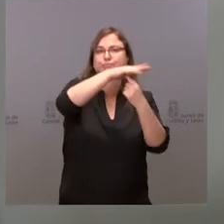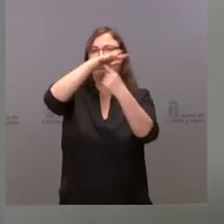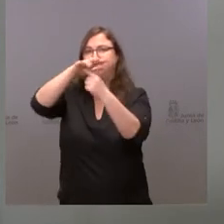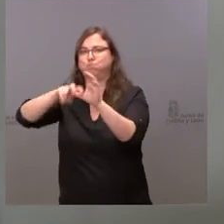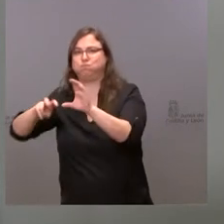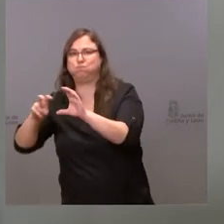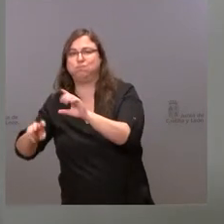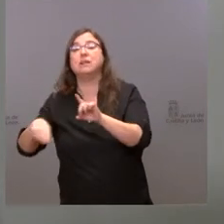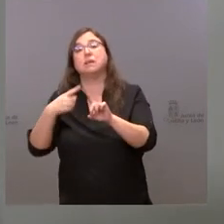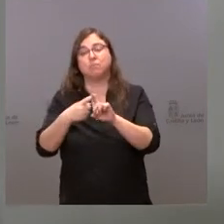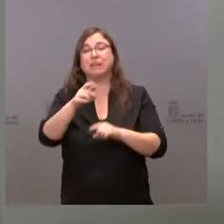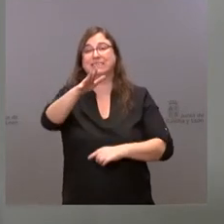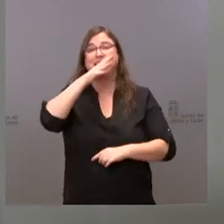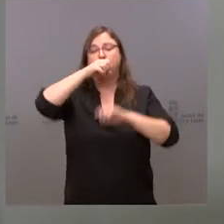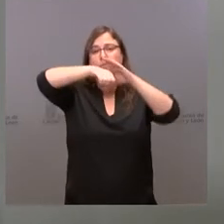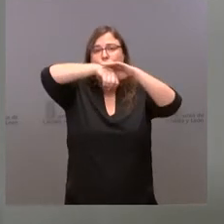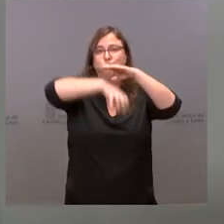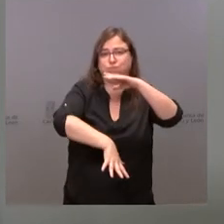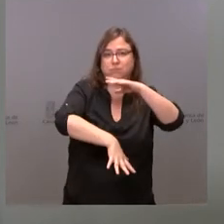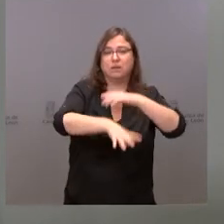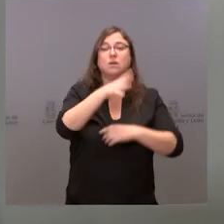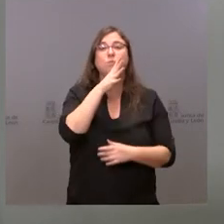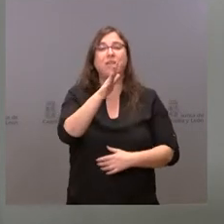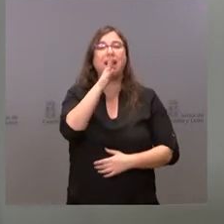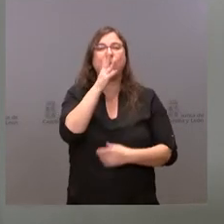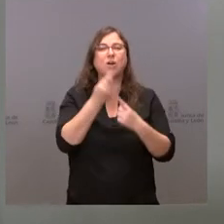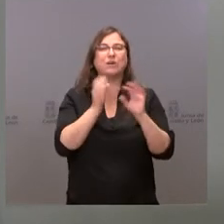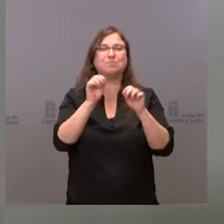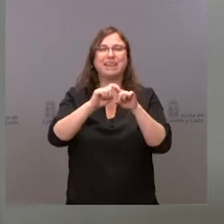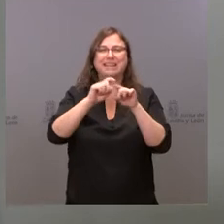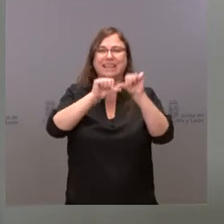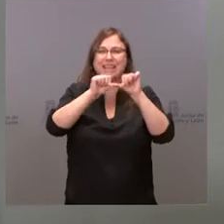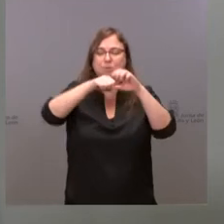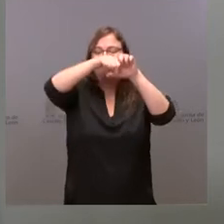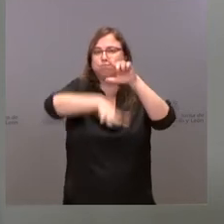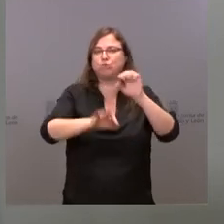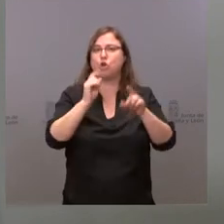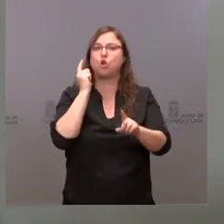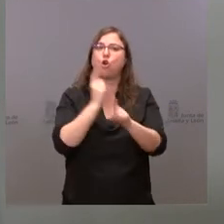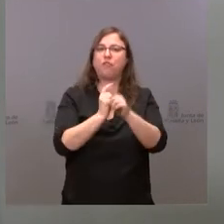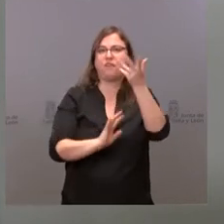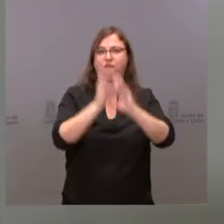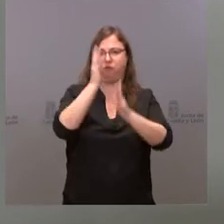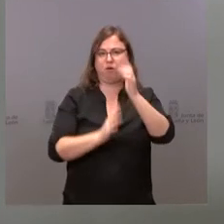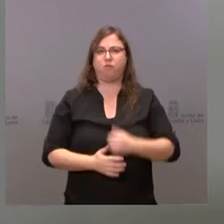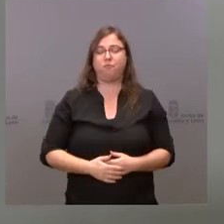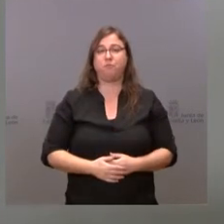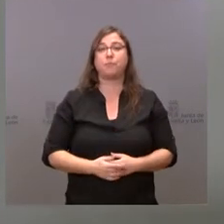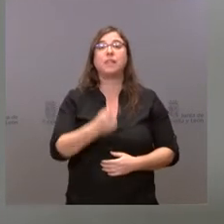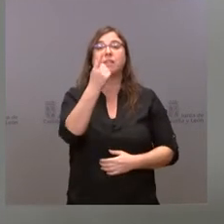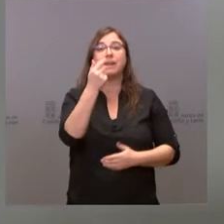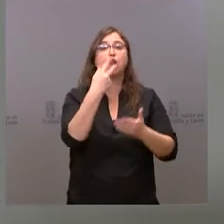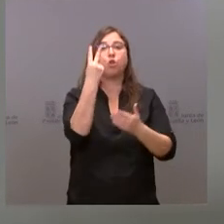bombardeo con agua bien sola o bien con espumógeno hemos destinado asimismo dos millones de euros para la